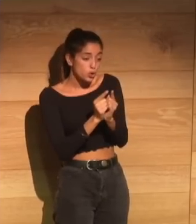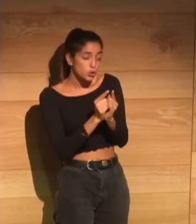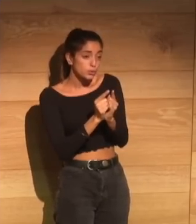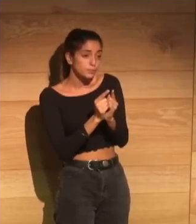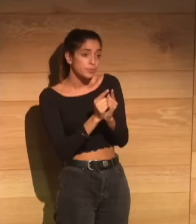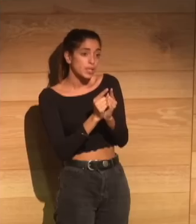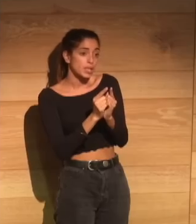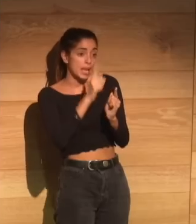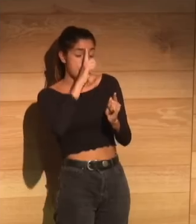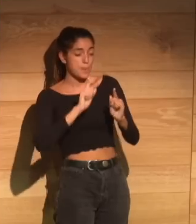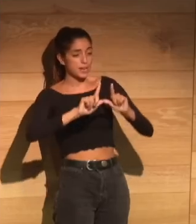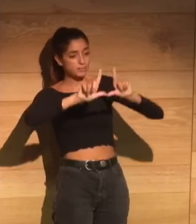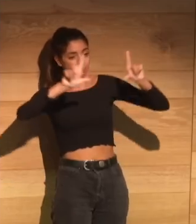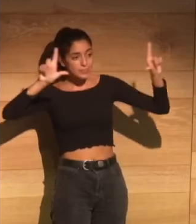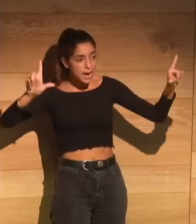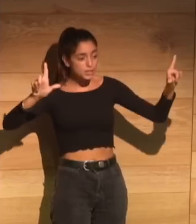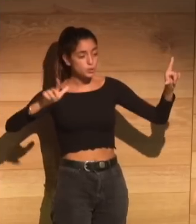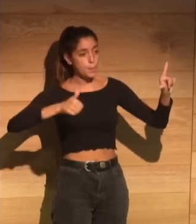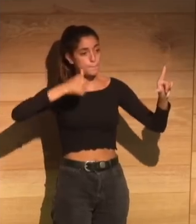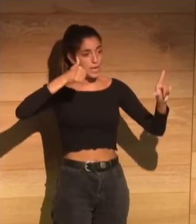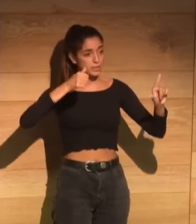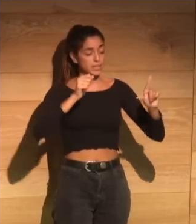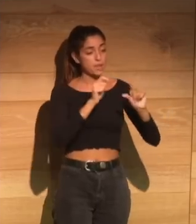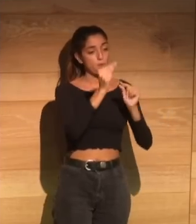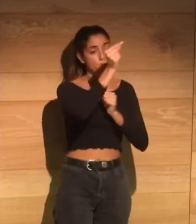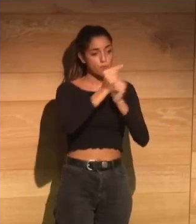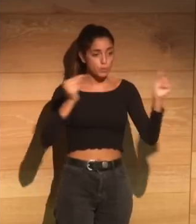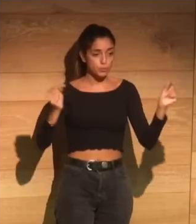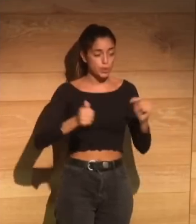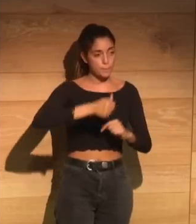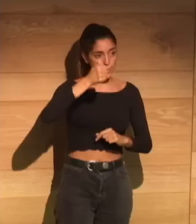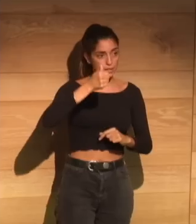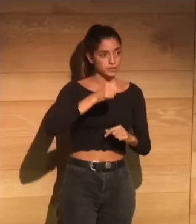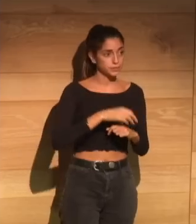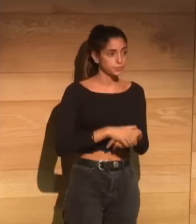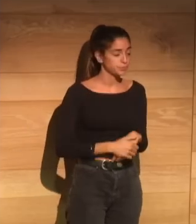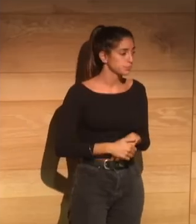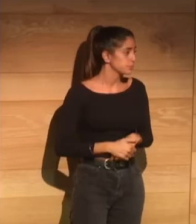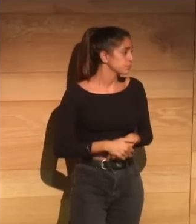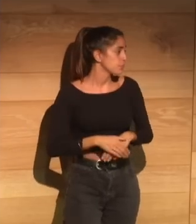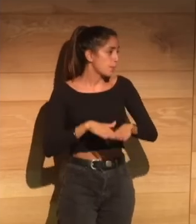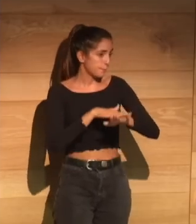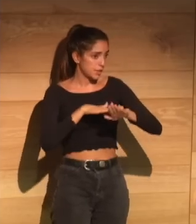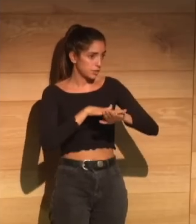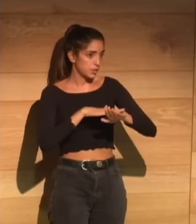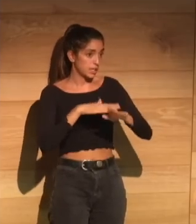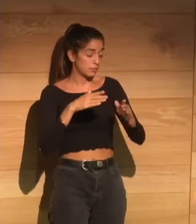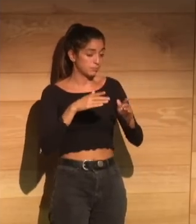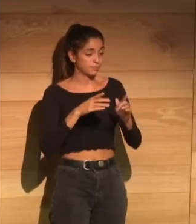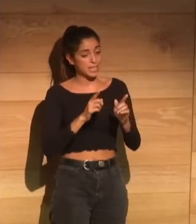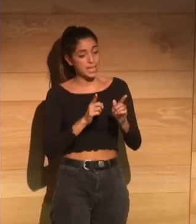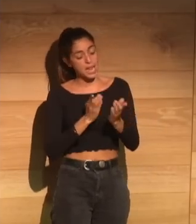más ancho tiene y más profundidad focal. Todo estará a foco. Pues os parecerá... Perdón. No, decía, y el extremo contrario es